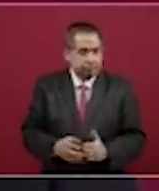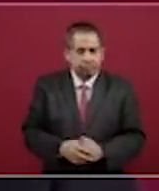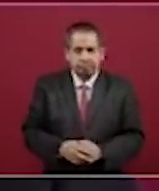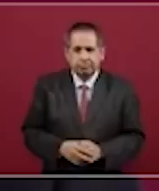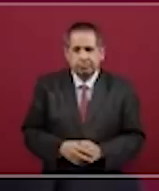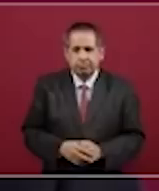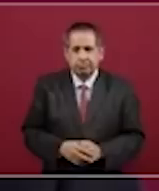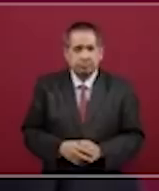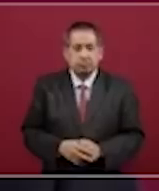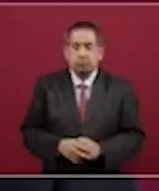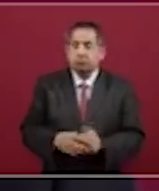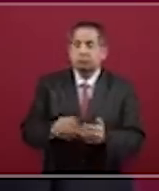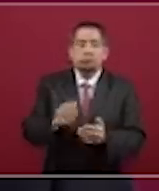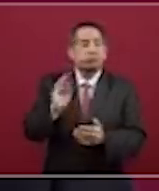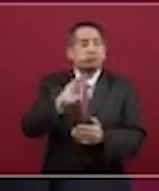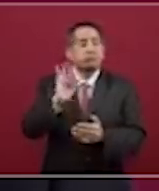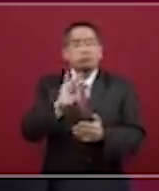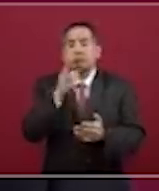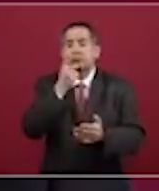Va a continuar